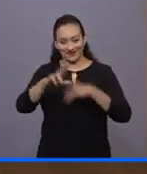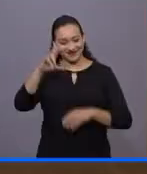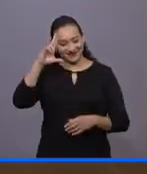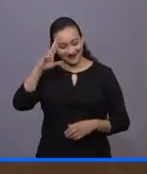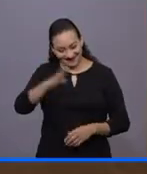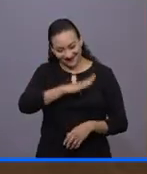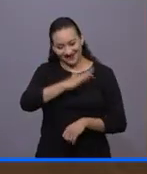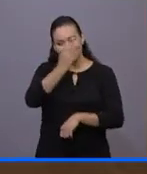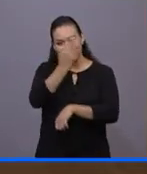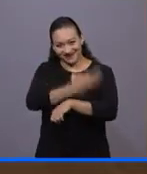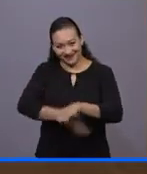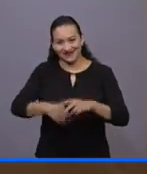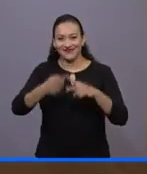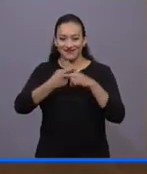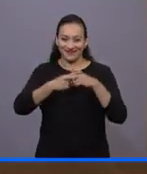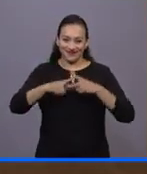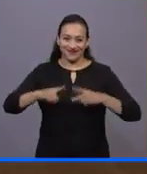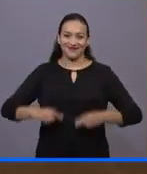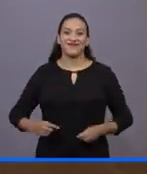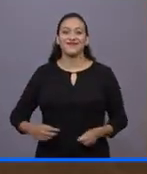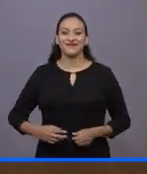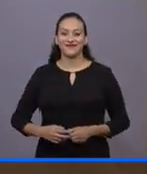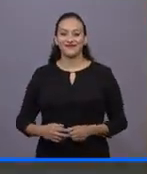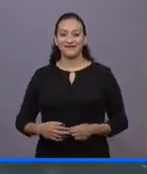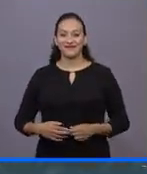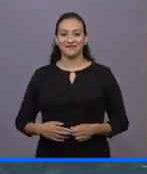lengua de señas mexicana. Comenzamos.